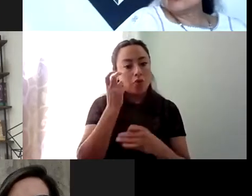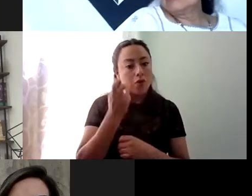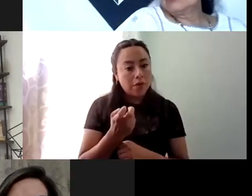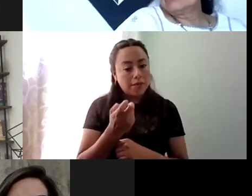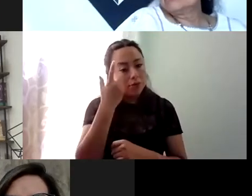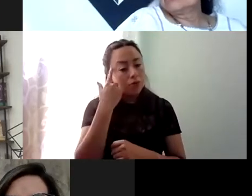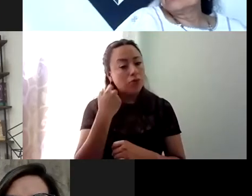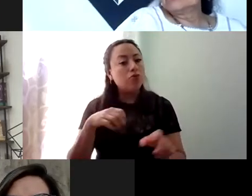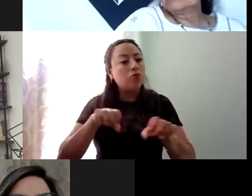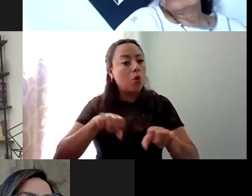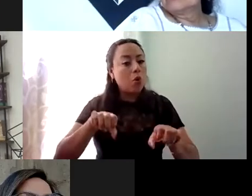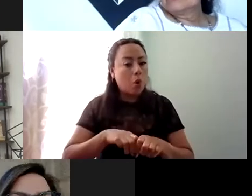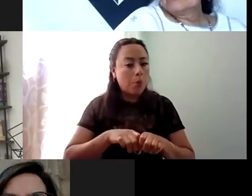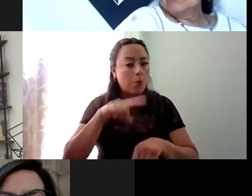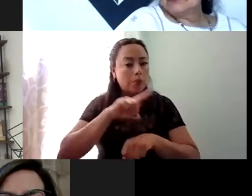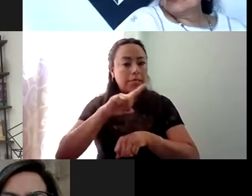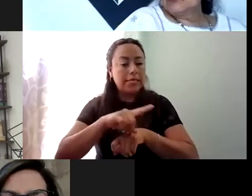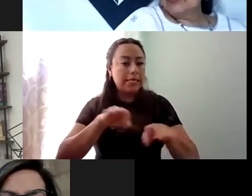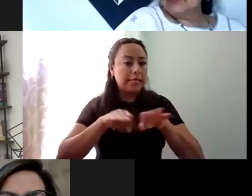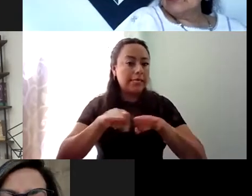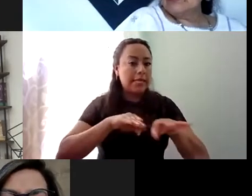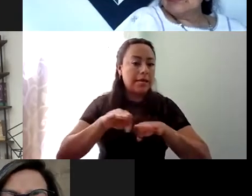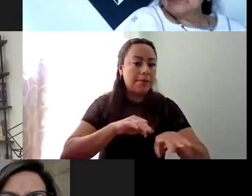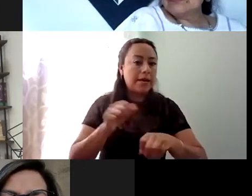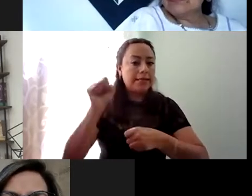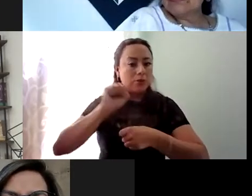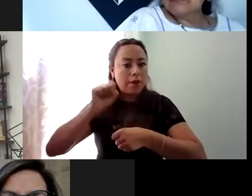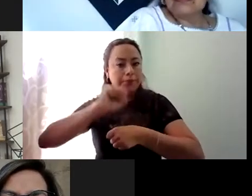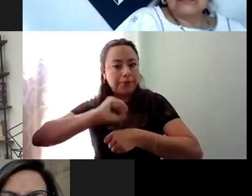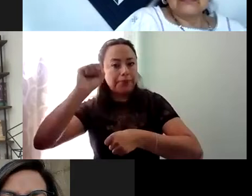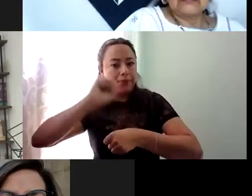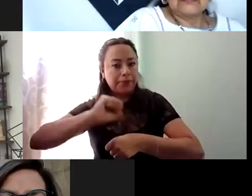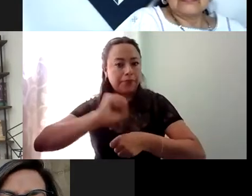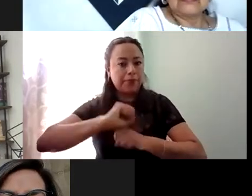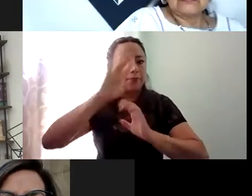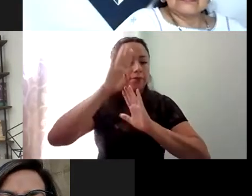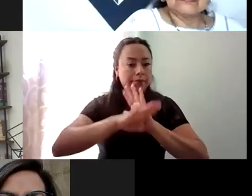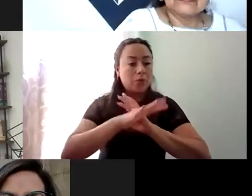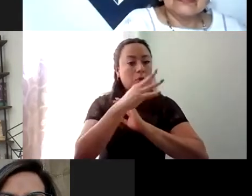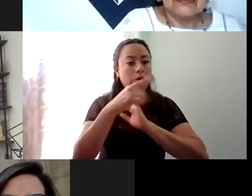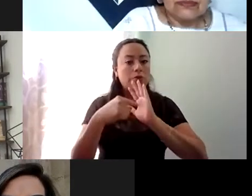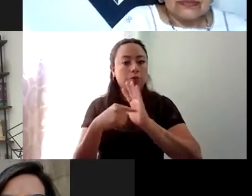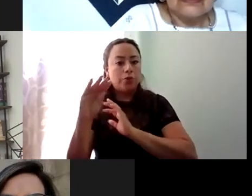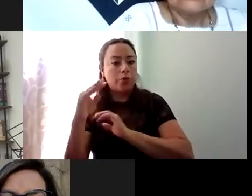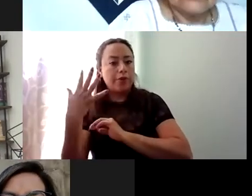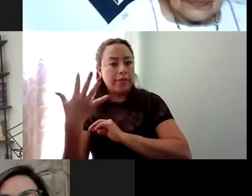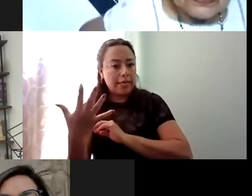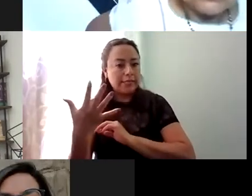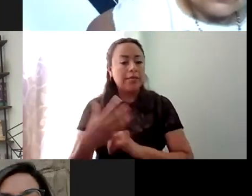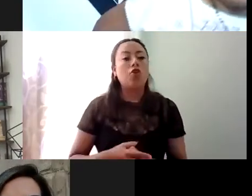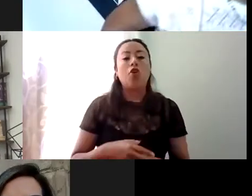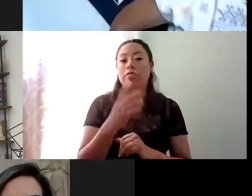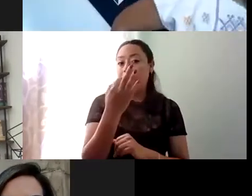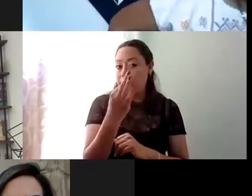promedio de días laborados a la semana disminuyó de 4.95 días en febrero antes de la pandemia